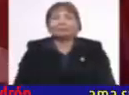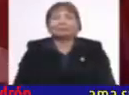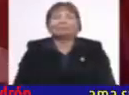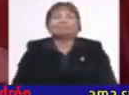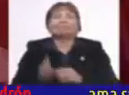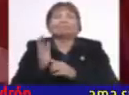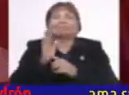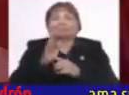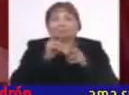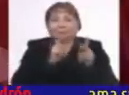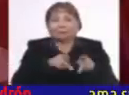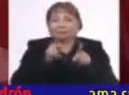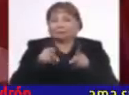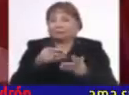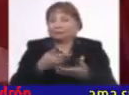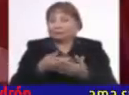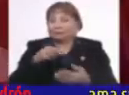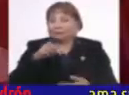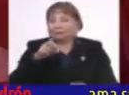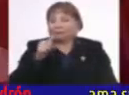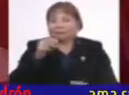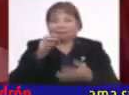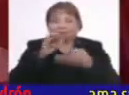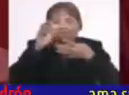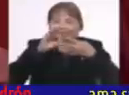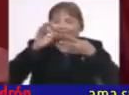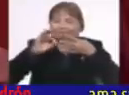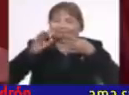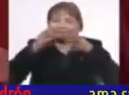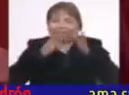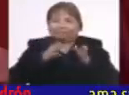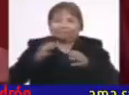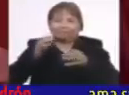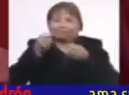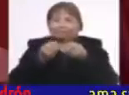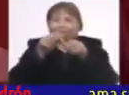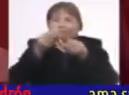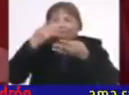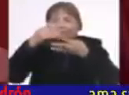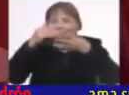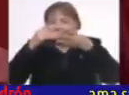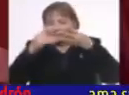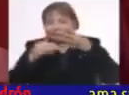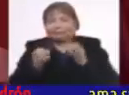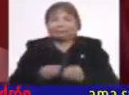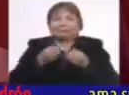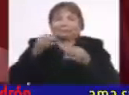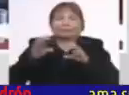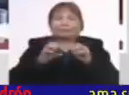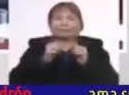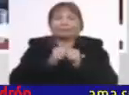presente un plan detallado presente cifras indicadores de cómo se iba